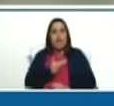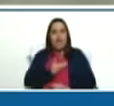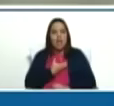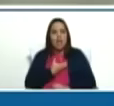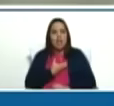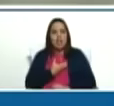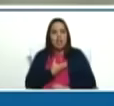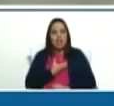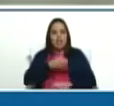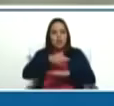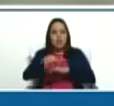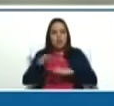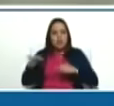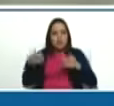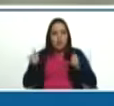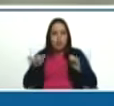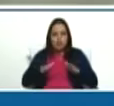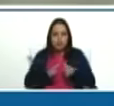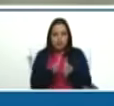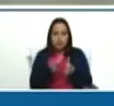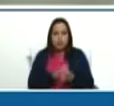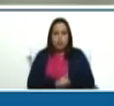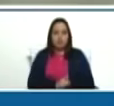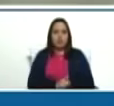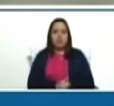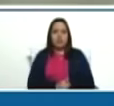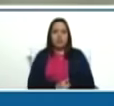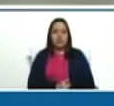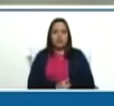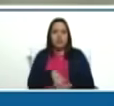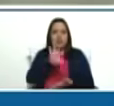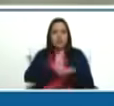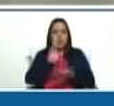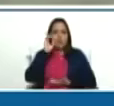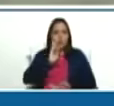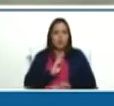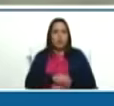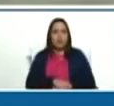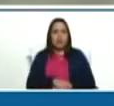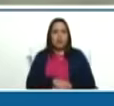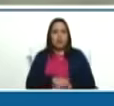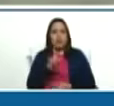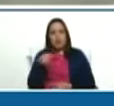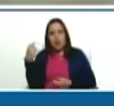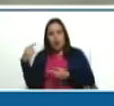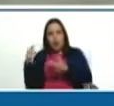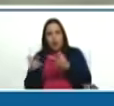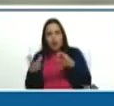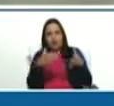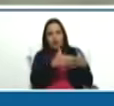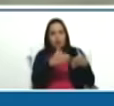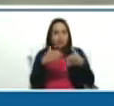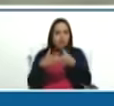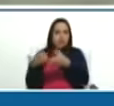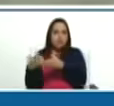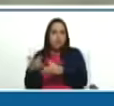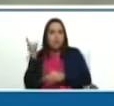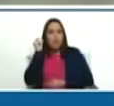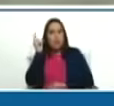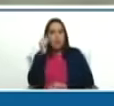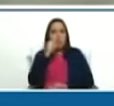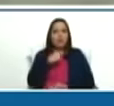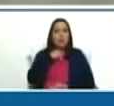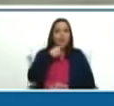allá en Ciudad Bolívar, Sergio Hernández, de otro grupo de voceros, voceras del